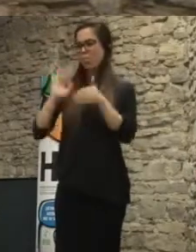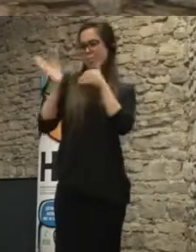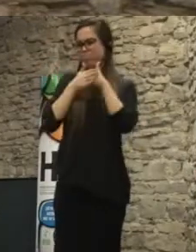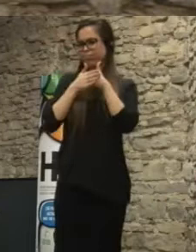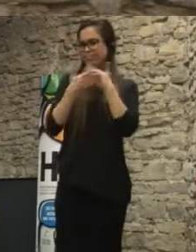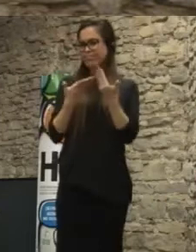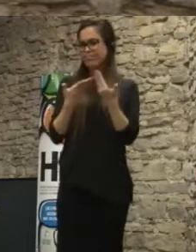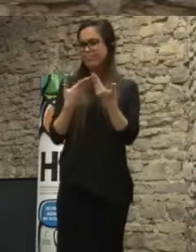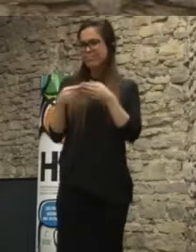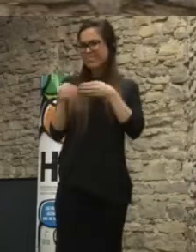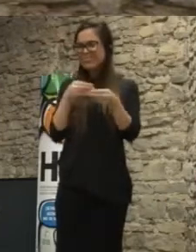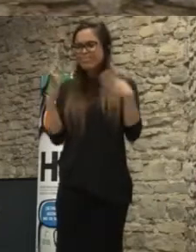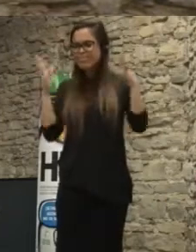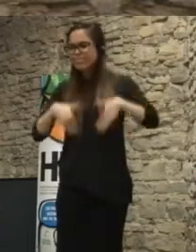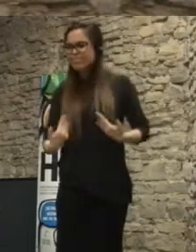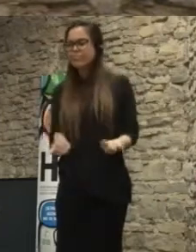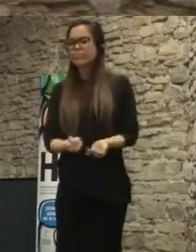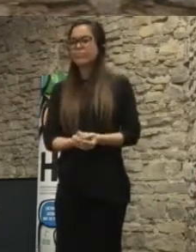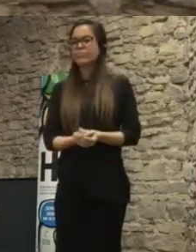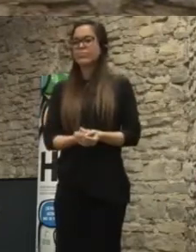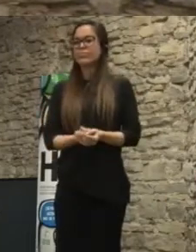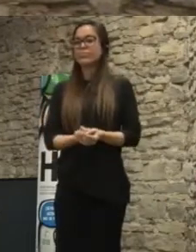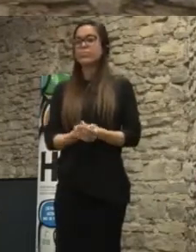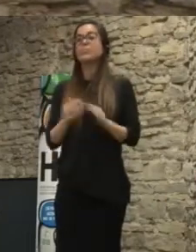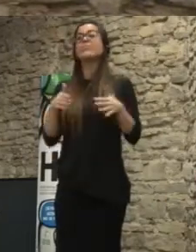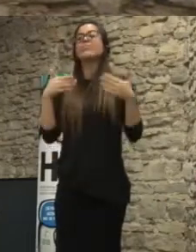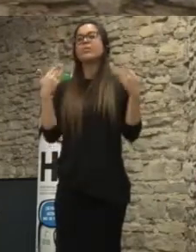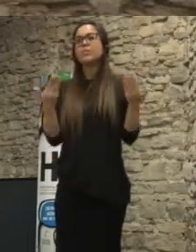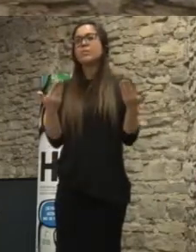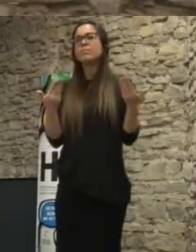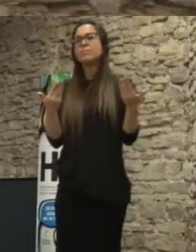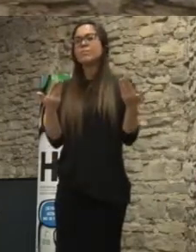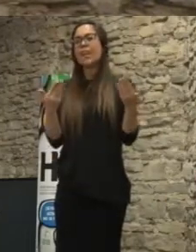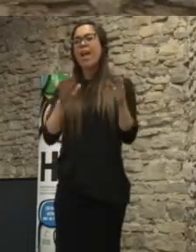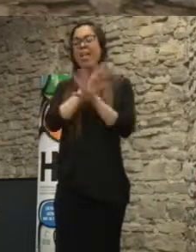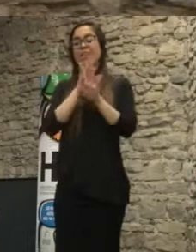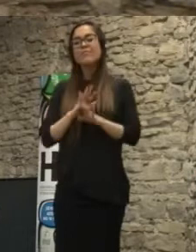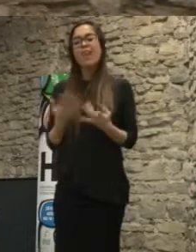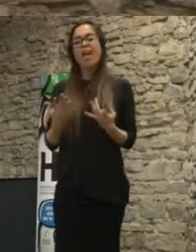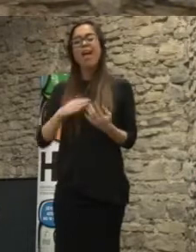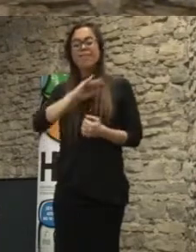pues quizás es lo que está más, o lo que puede estar más amenazado, ¿no?